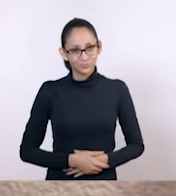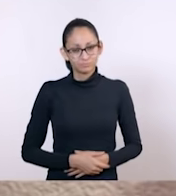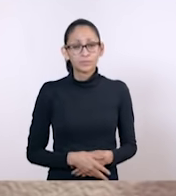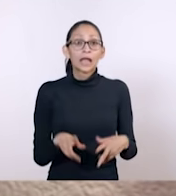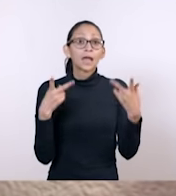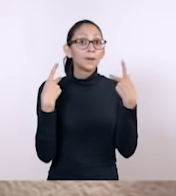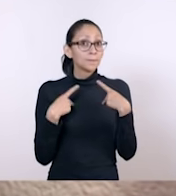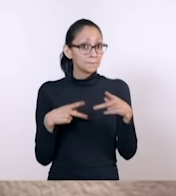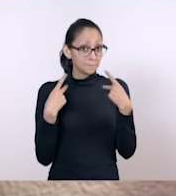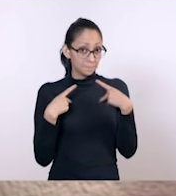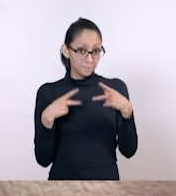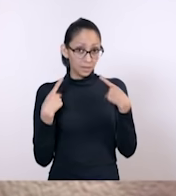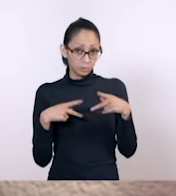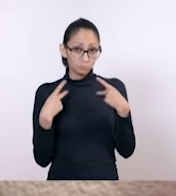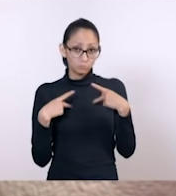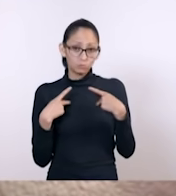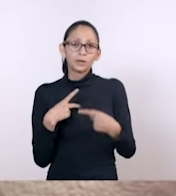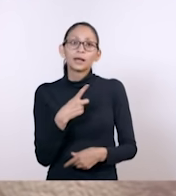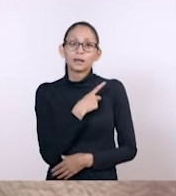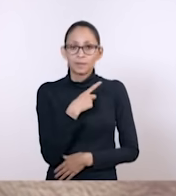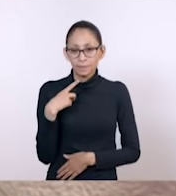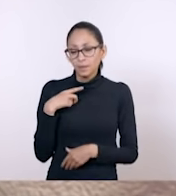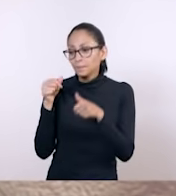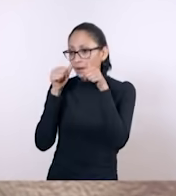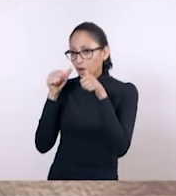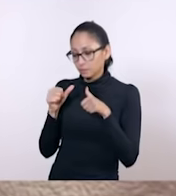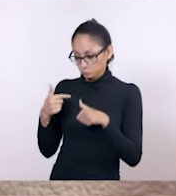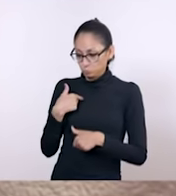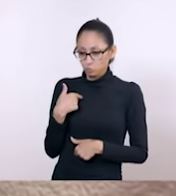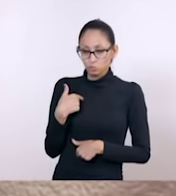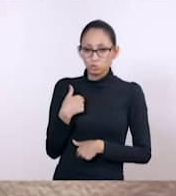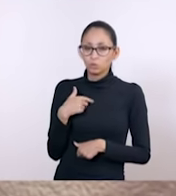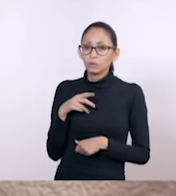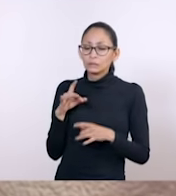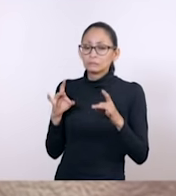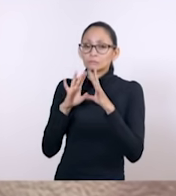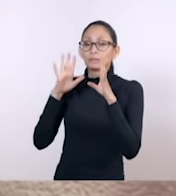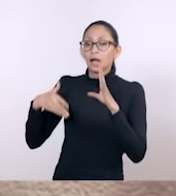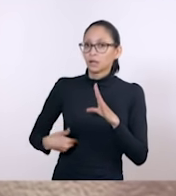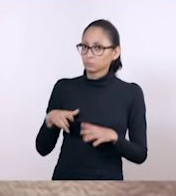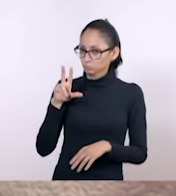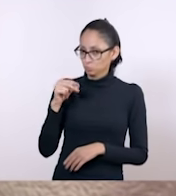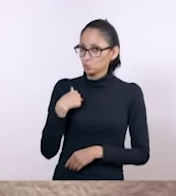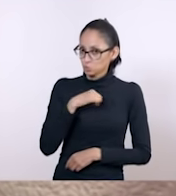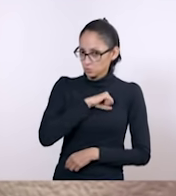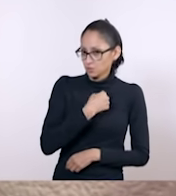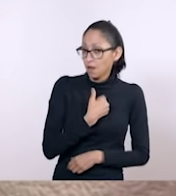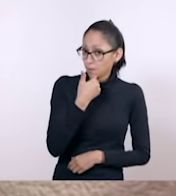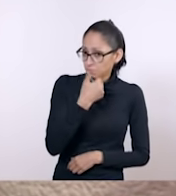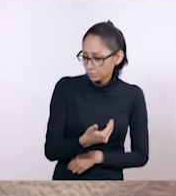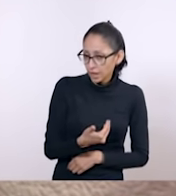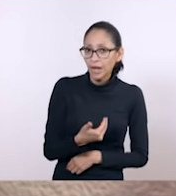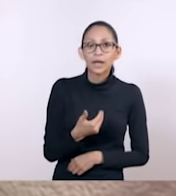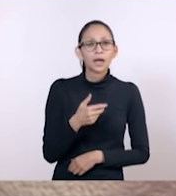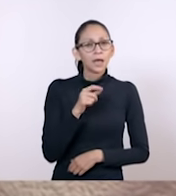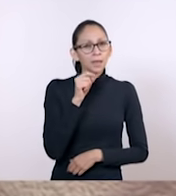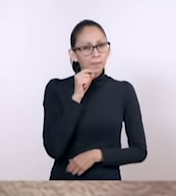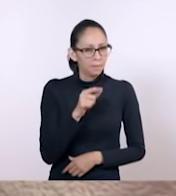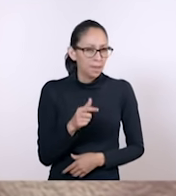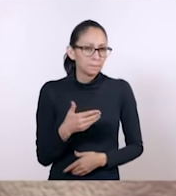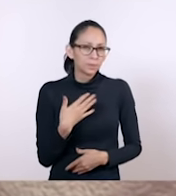Las personas adultas deben cuidar de que no me lastime, de que esté saludable y de